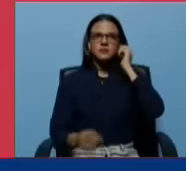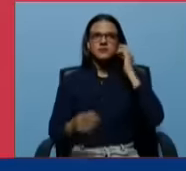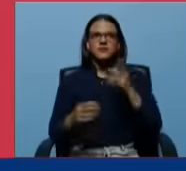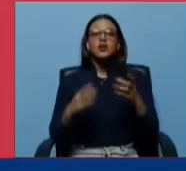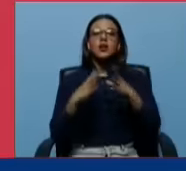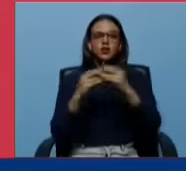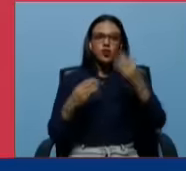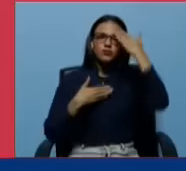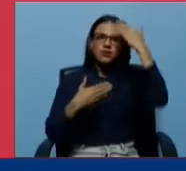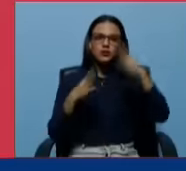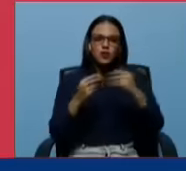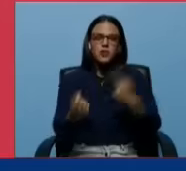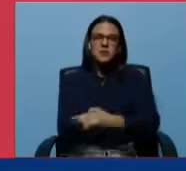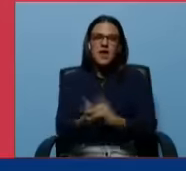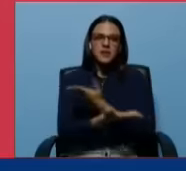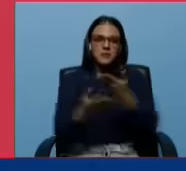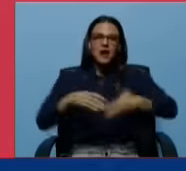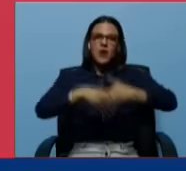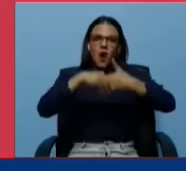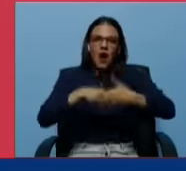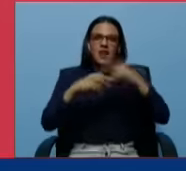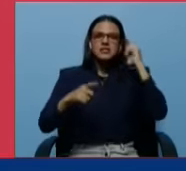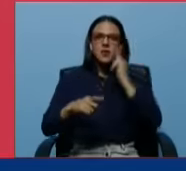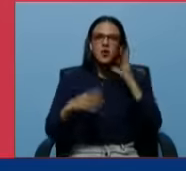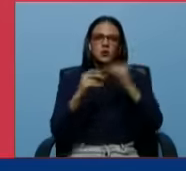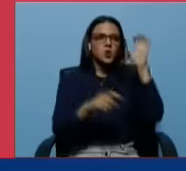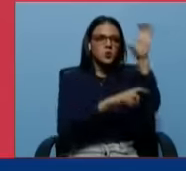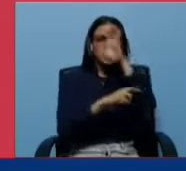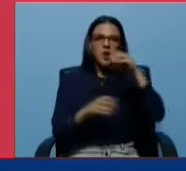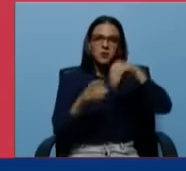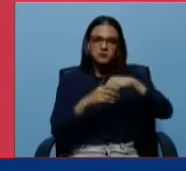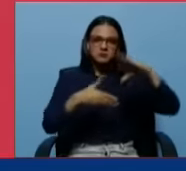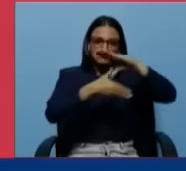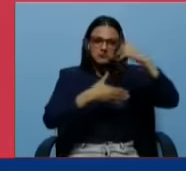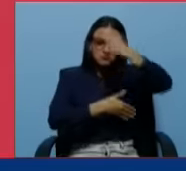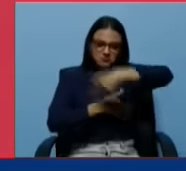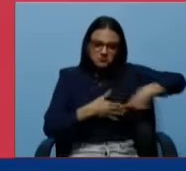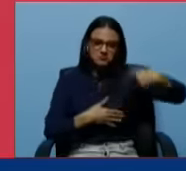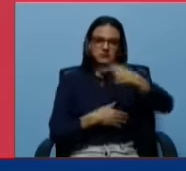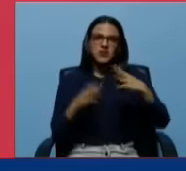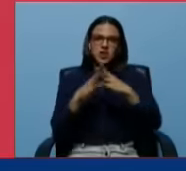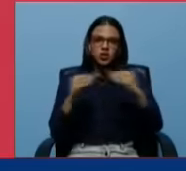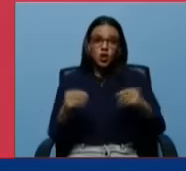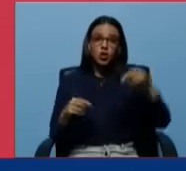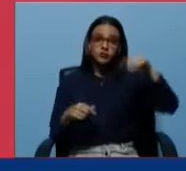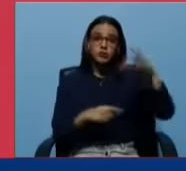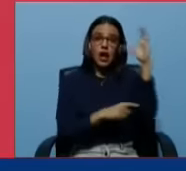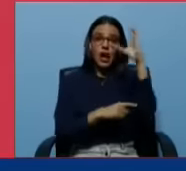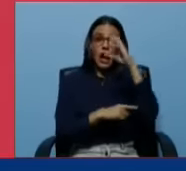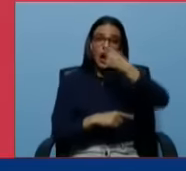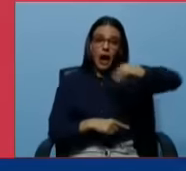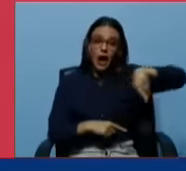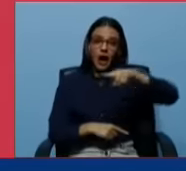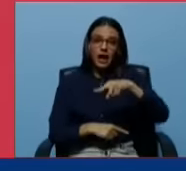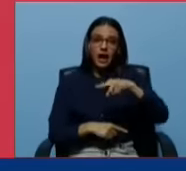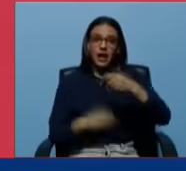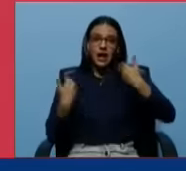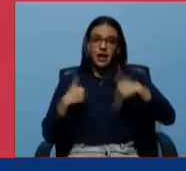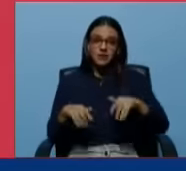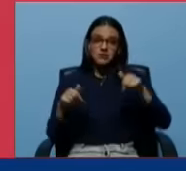la Alianza Bolivariana para los Pueblos de Nuestra América, desde Caracas,